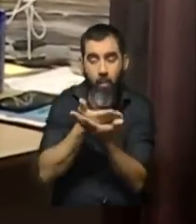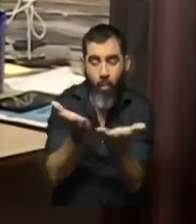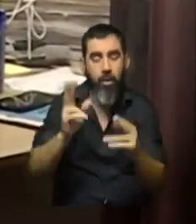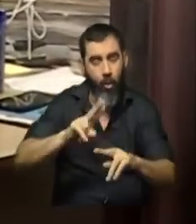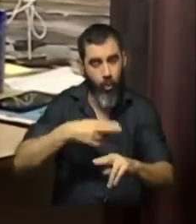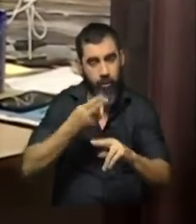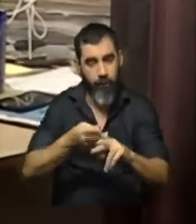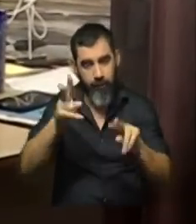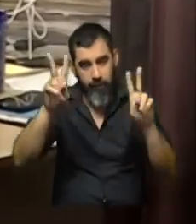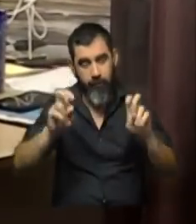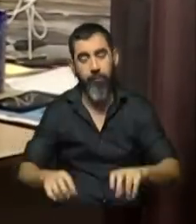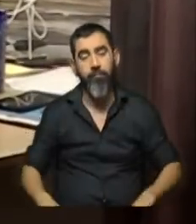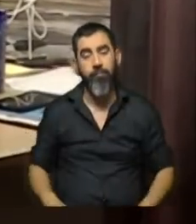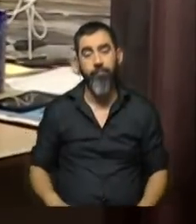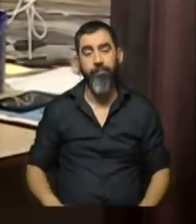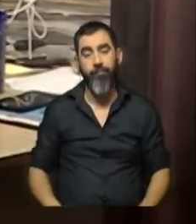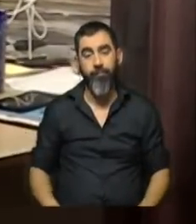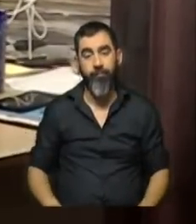luz sobre ese punto.